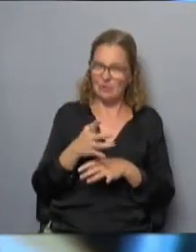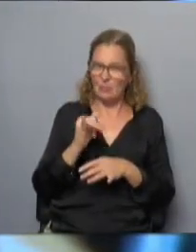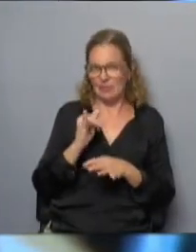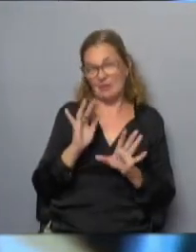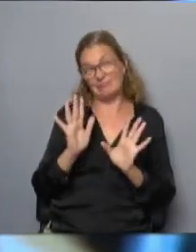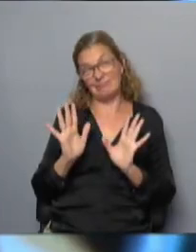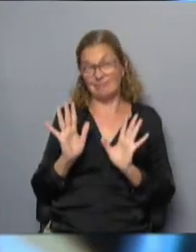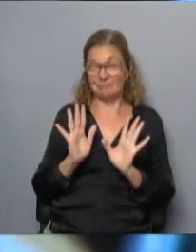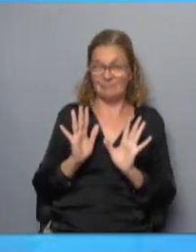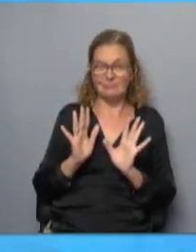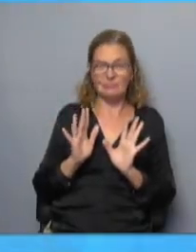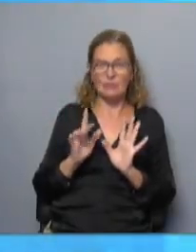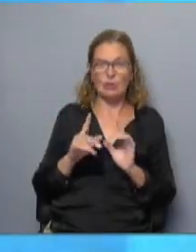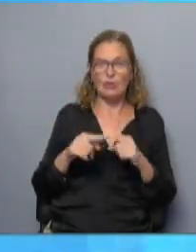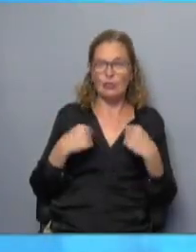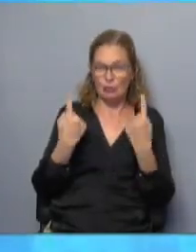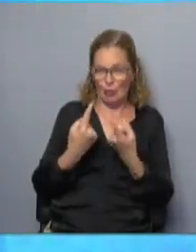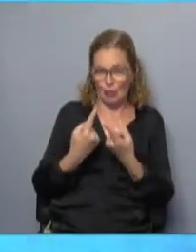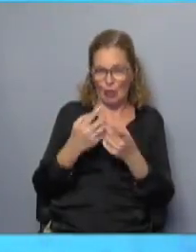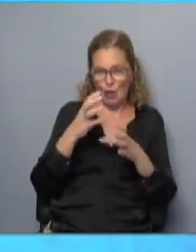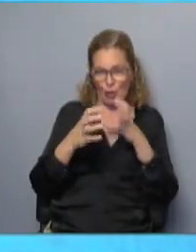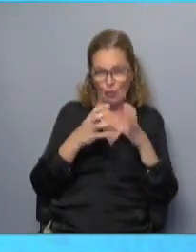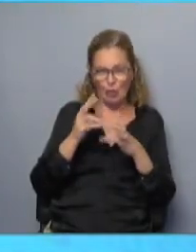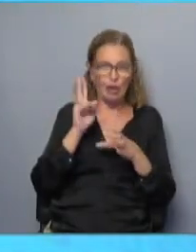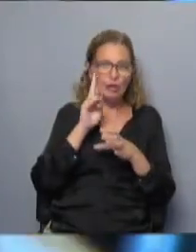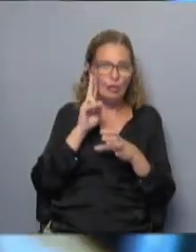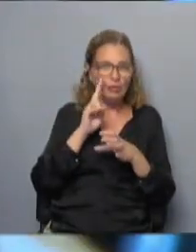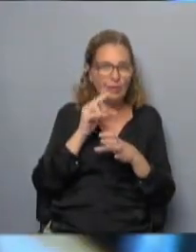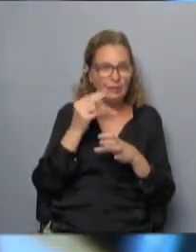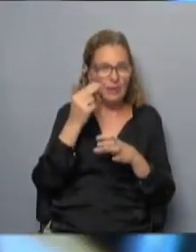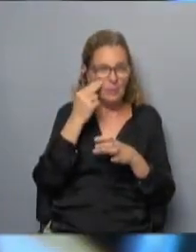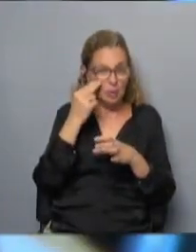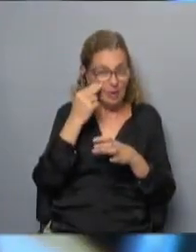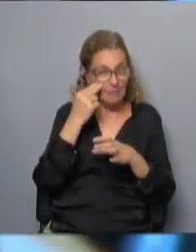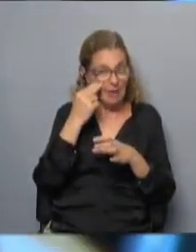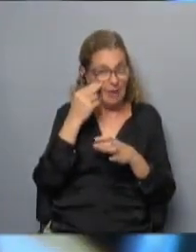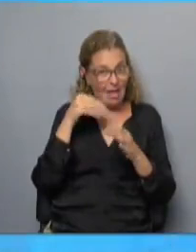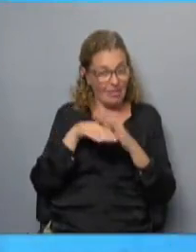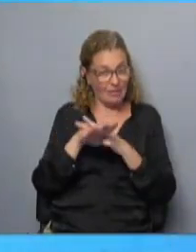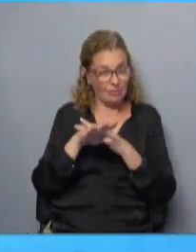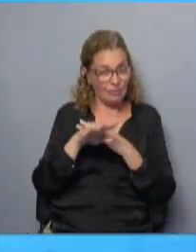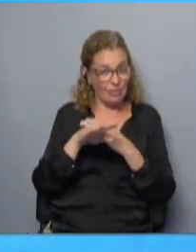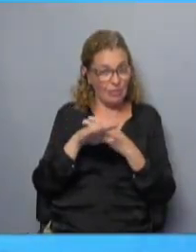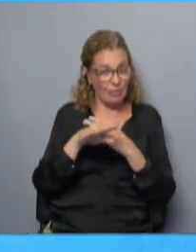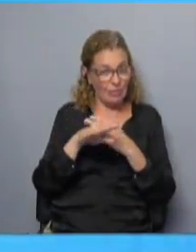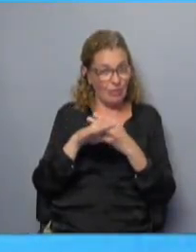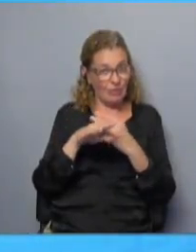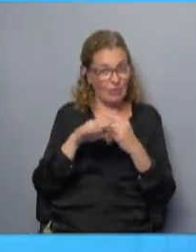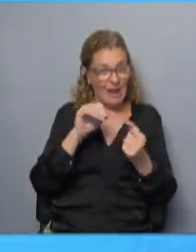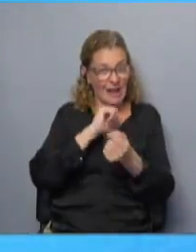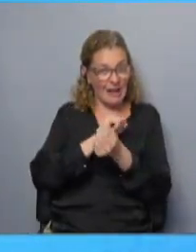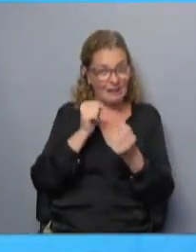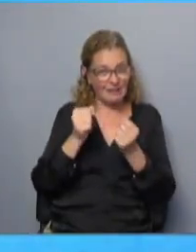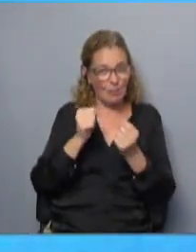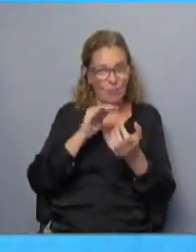no ahora no todo es color de rosa usted tuvo crisis tuvo que afrontar cristiano la cárcel recuerda una crisis de una fuga o que se habían dado